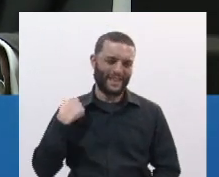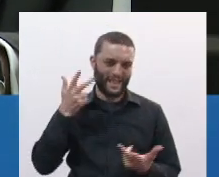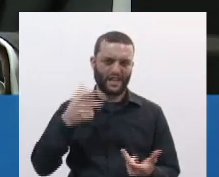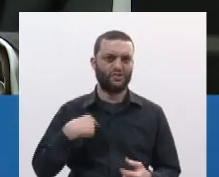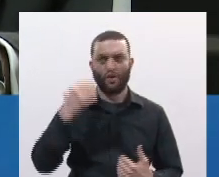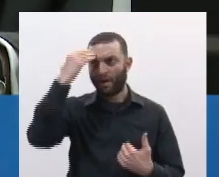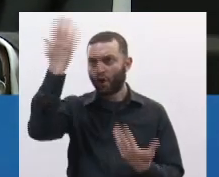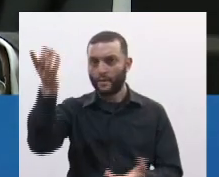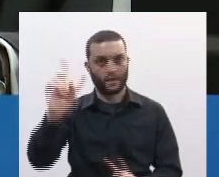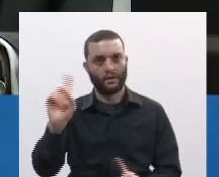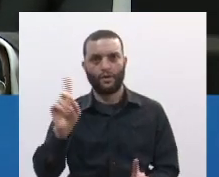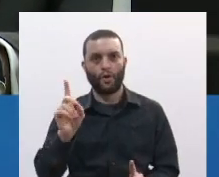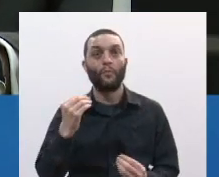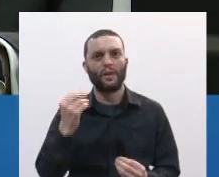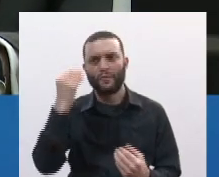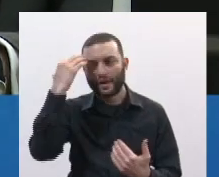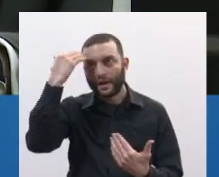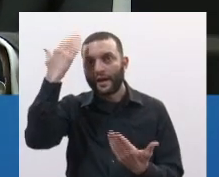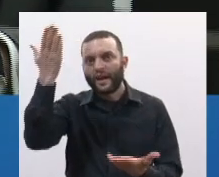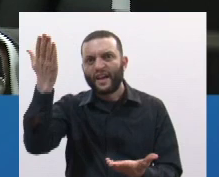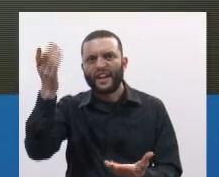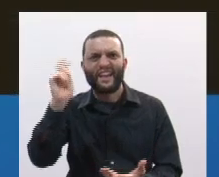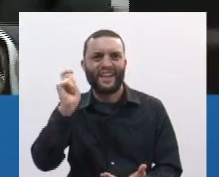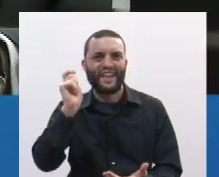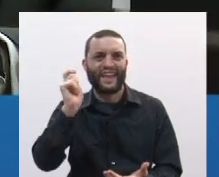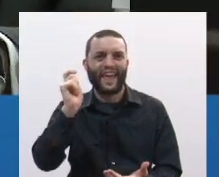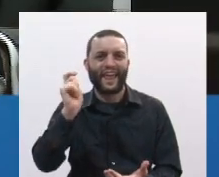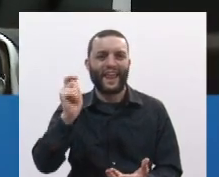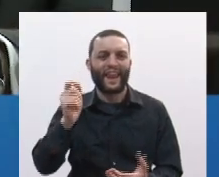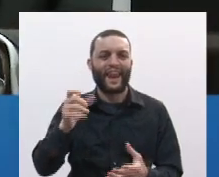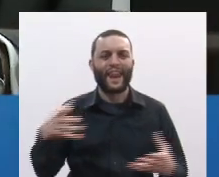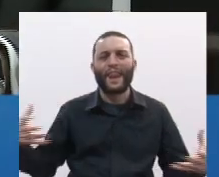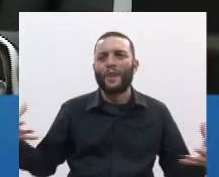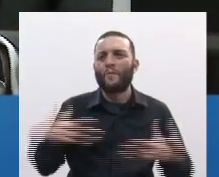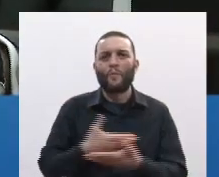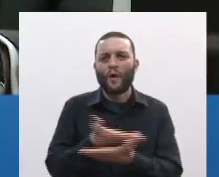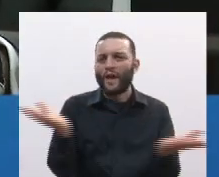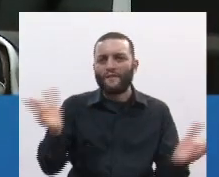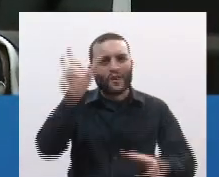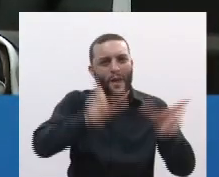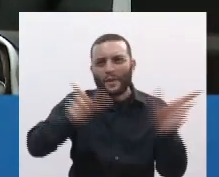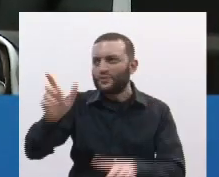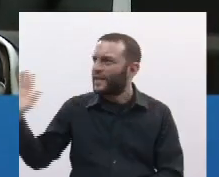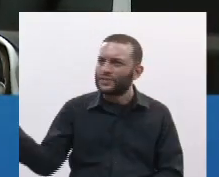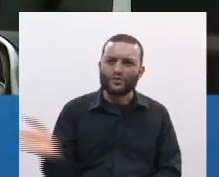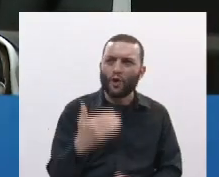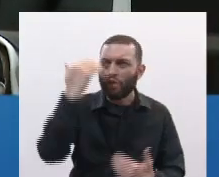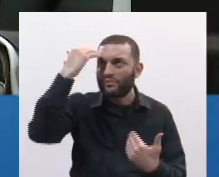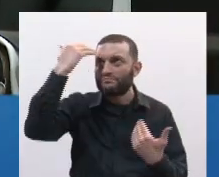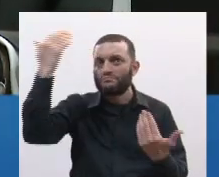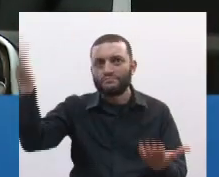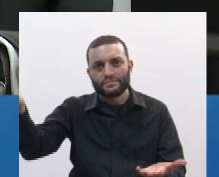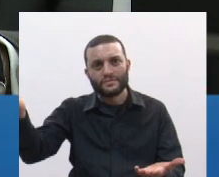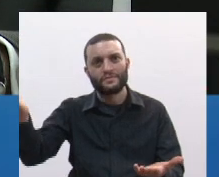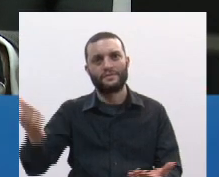voy a rendir homenaje porque el homenaje es el de los jóvenes, es el del pueblo, los ciudadanos, todos los